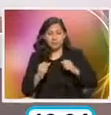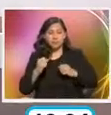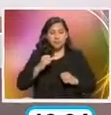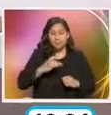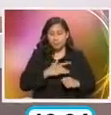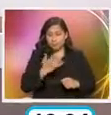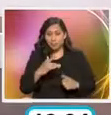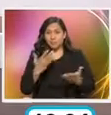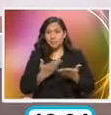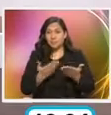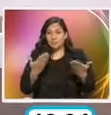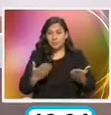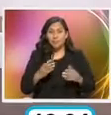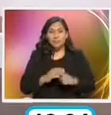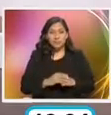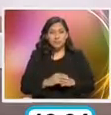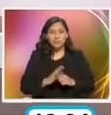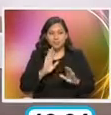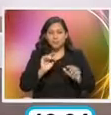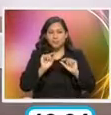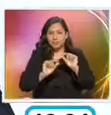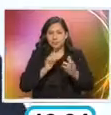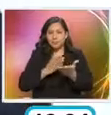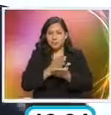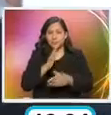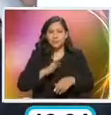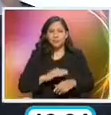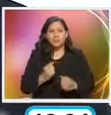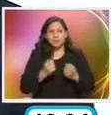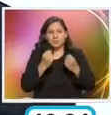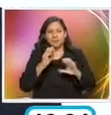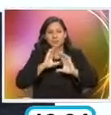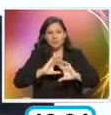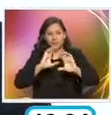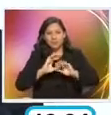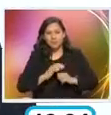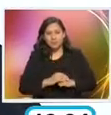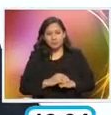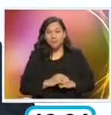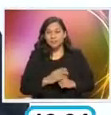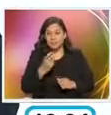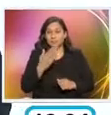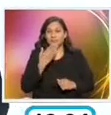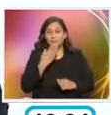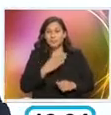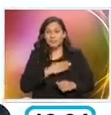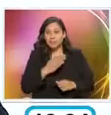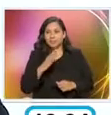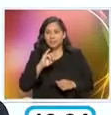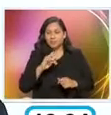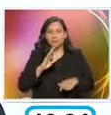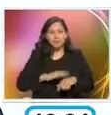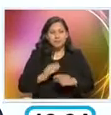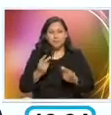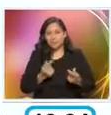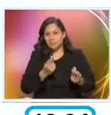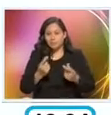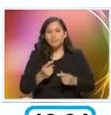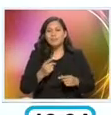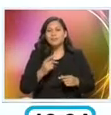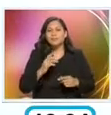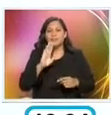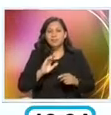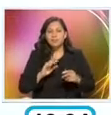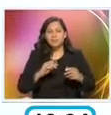Ahora también ya están. Pues ya estamos metiéndole también más intensidad a las canciones. Está Estamos bueno, sacando. ¿no? Ajá, más movidas, un poquito, estamos jugando